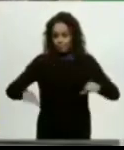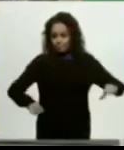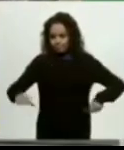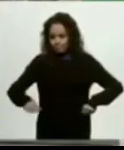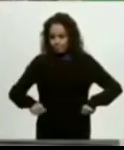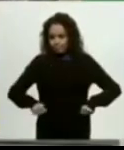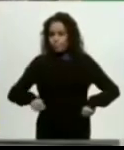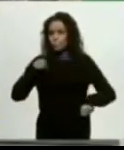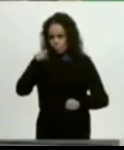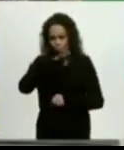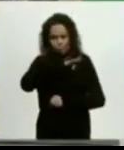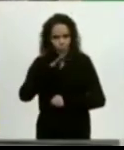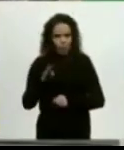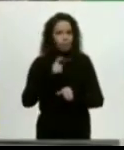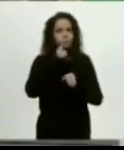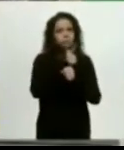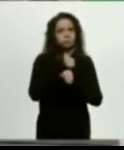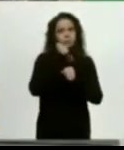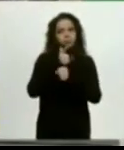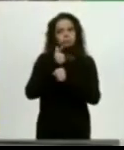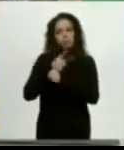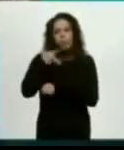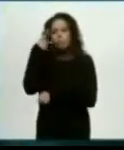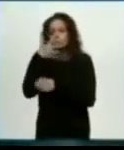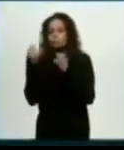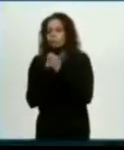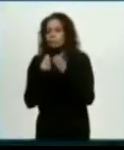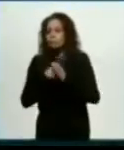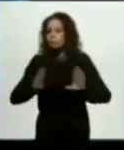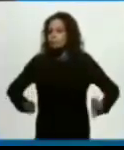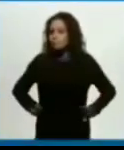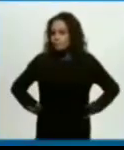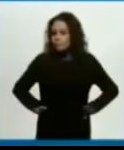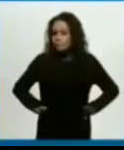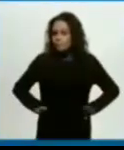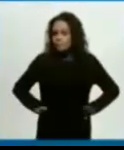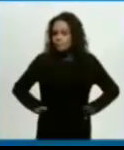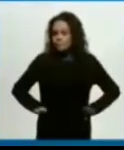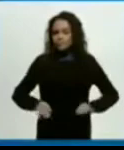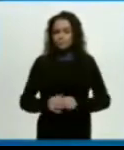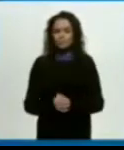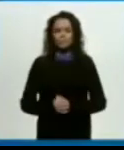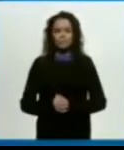capaz de identificarlos a partir de sus características.